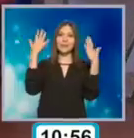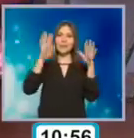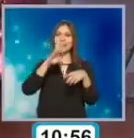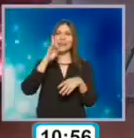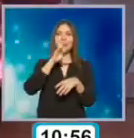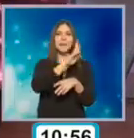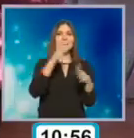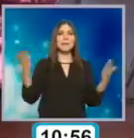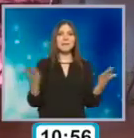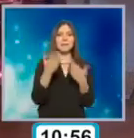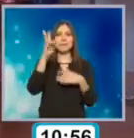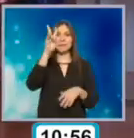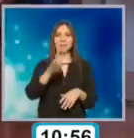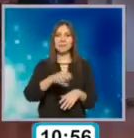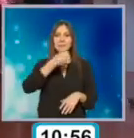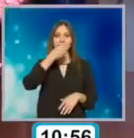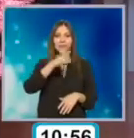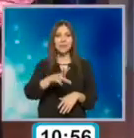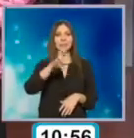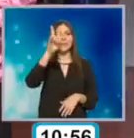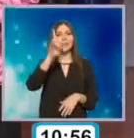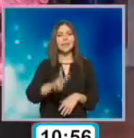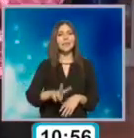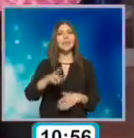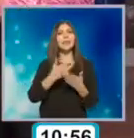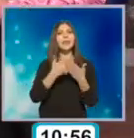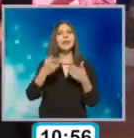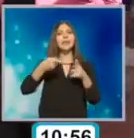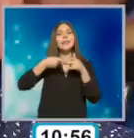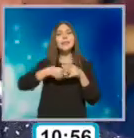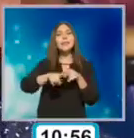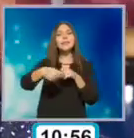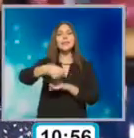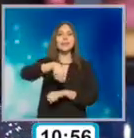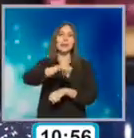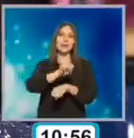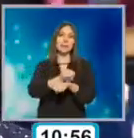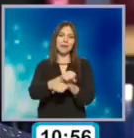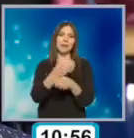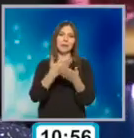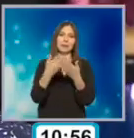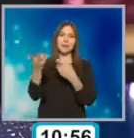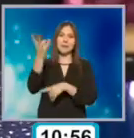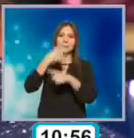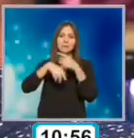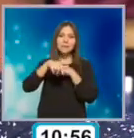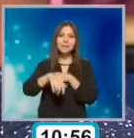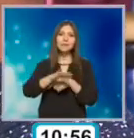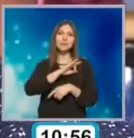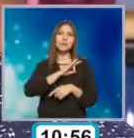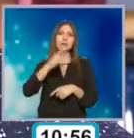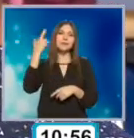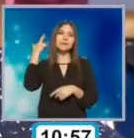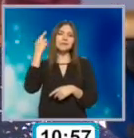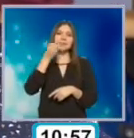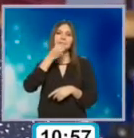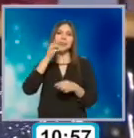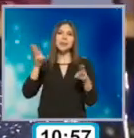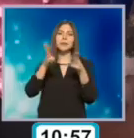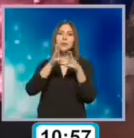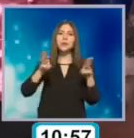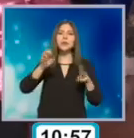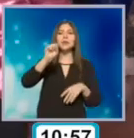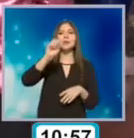el estudio. De verdad que nos prenden y qué padre que en ese inicio de semana pues vengan y nos pongan a disfrutar con su música